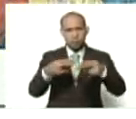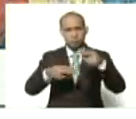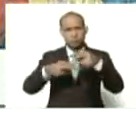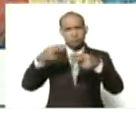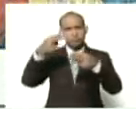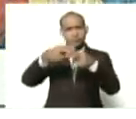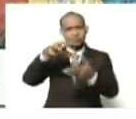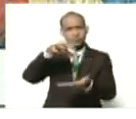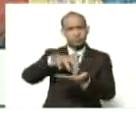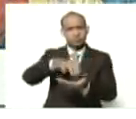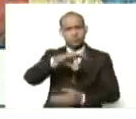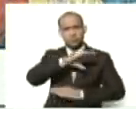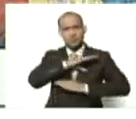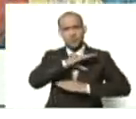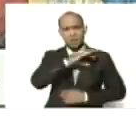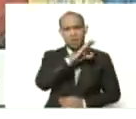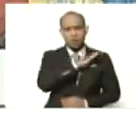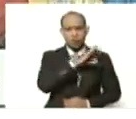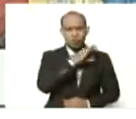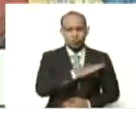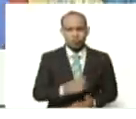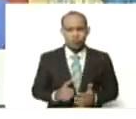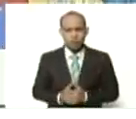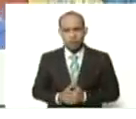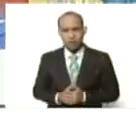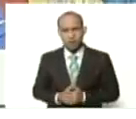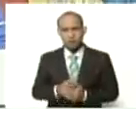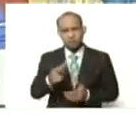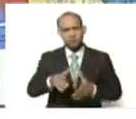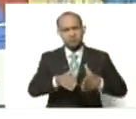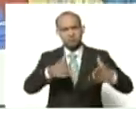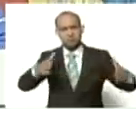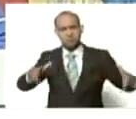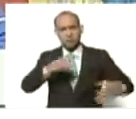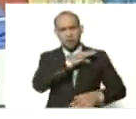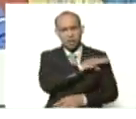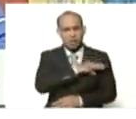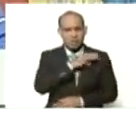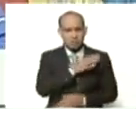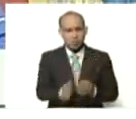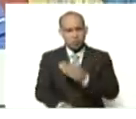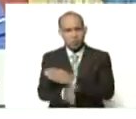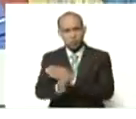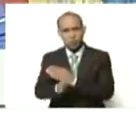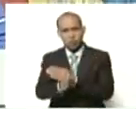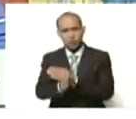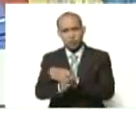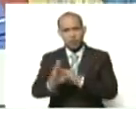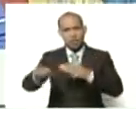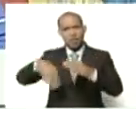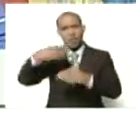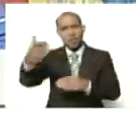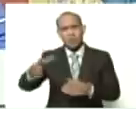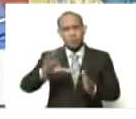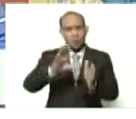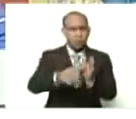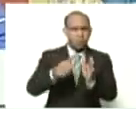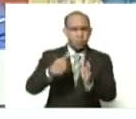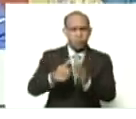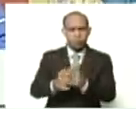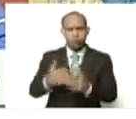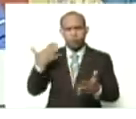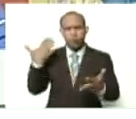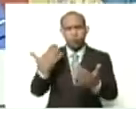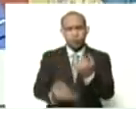bienestar social, el estado de bienestar de las misiones y grandes misiones, que luego fue vulnerado en el transcurso de los